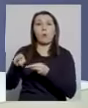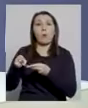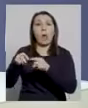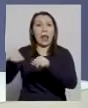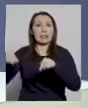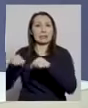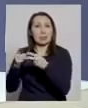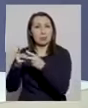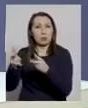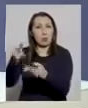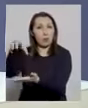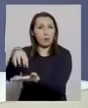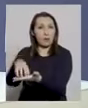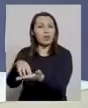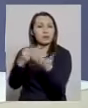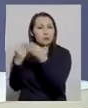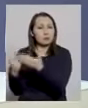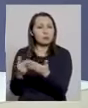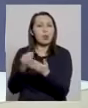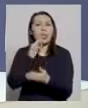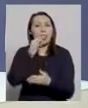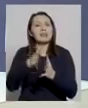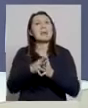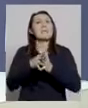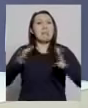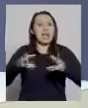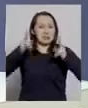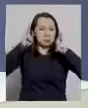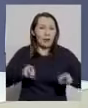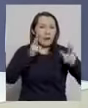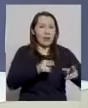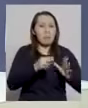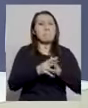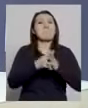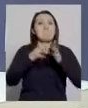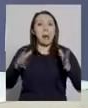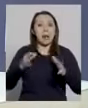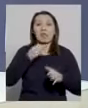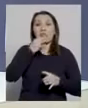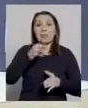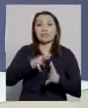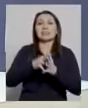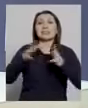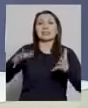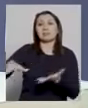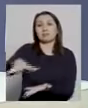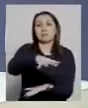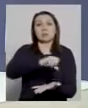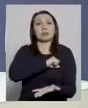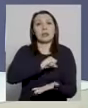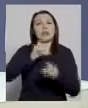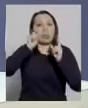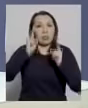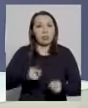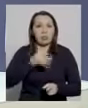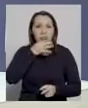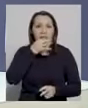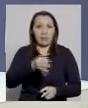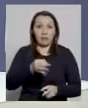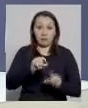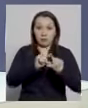Público pide que se aumenten las medidas restrictivas. Establece que el Gran Santiago debe entrar, lo dicen